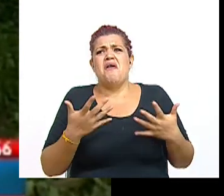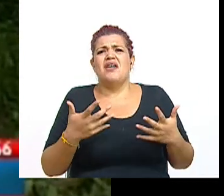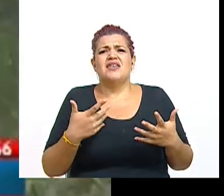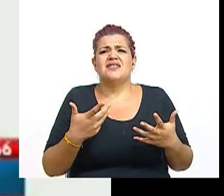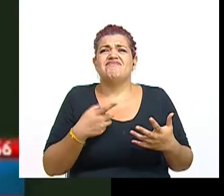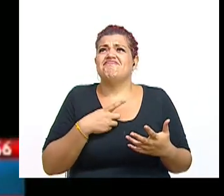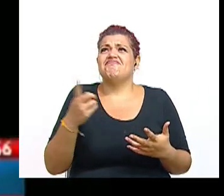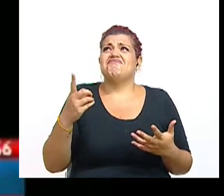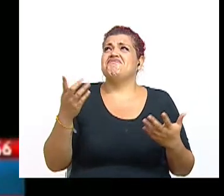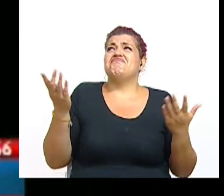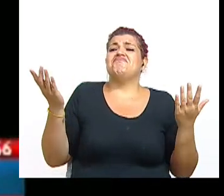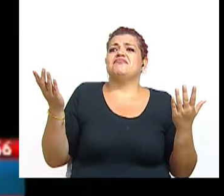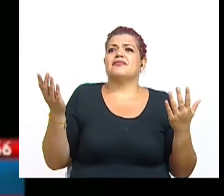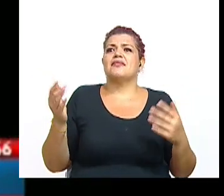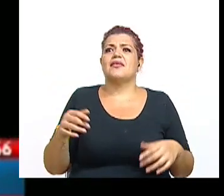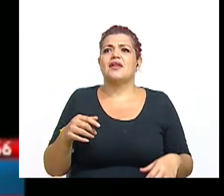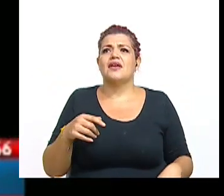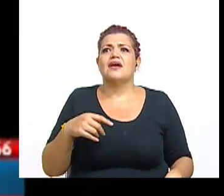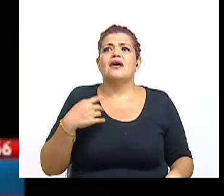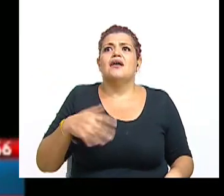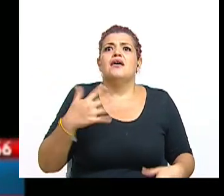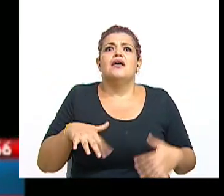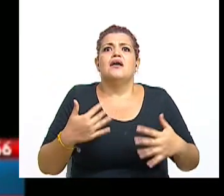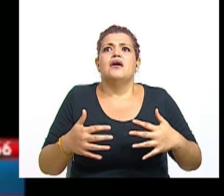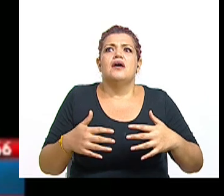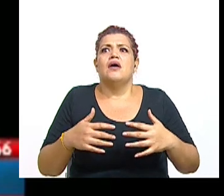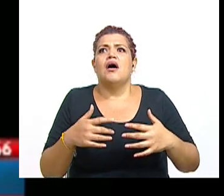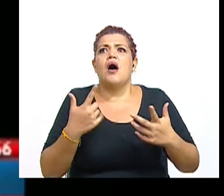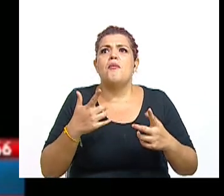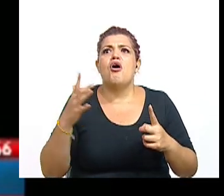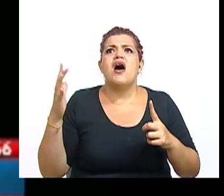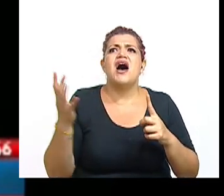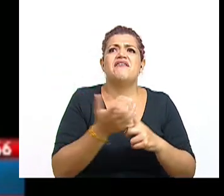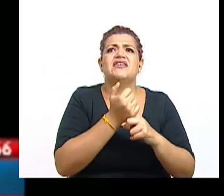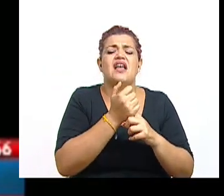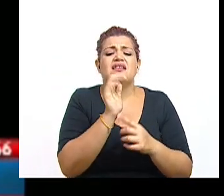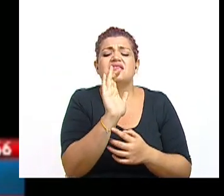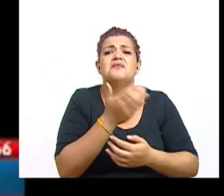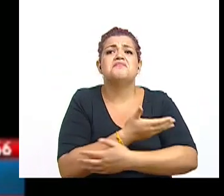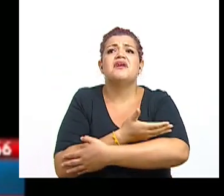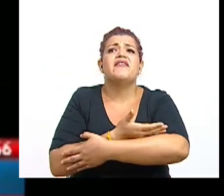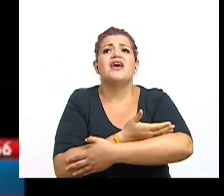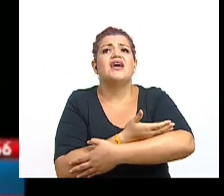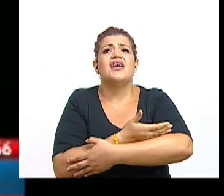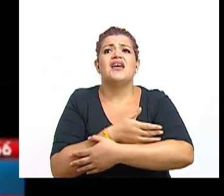verdad? De inmediato, el rescate, ahí va la pequeñita.